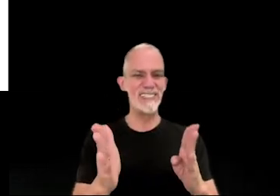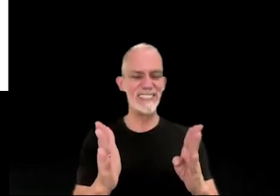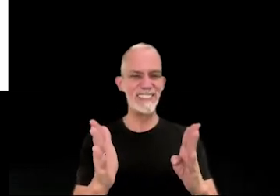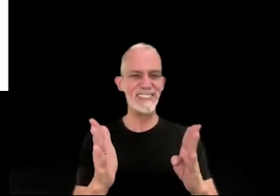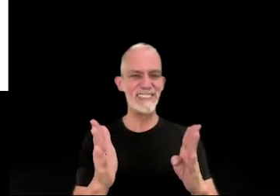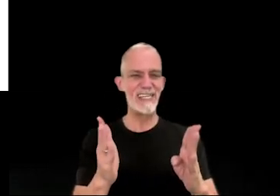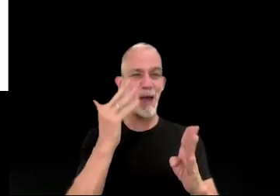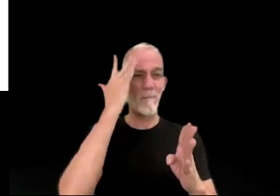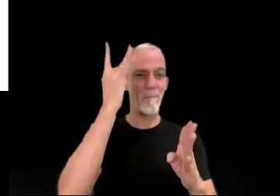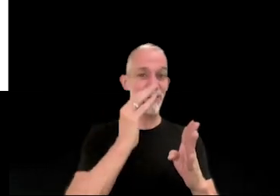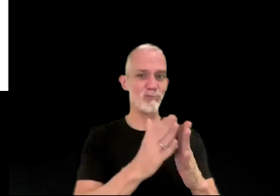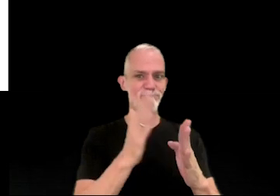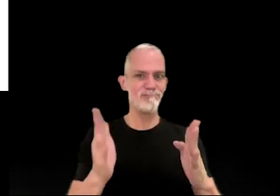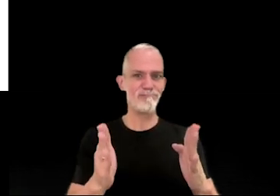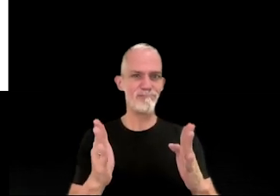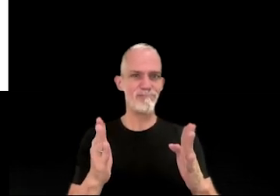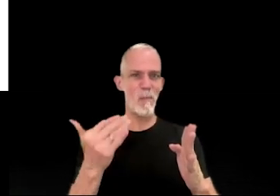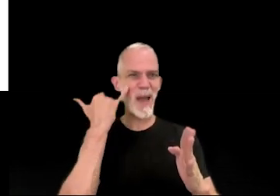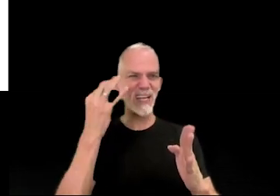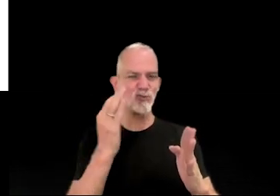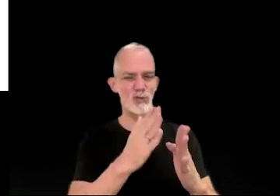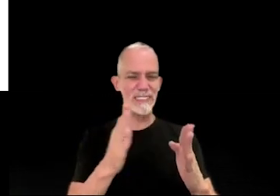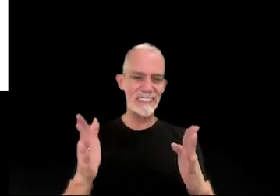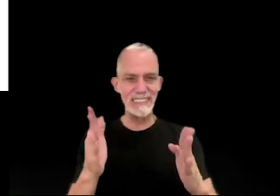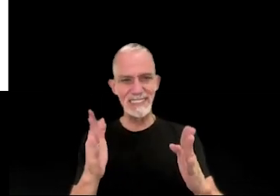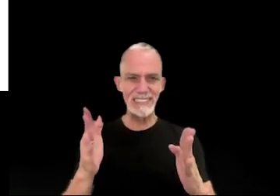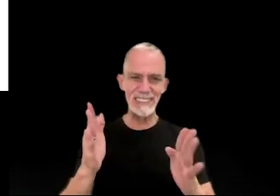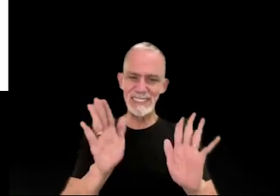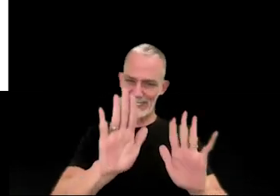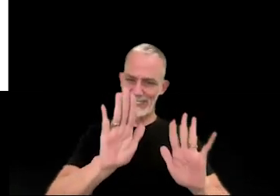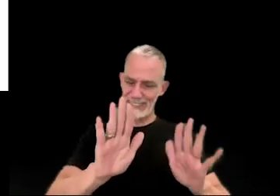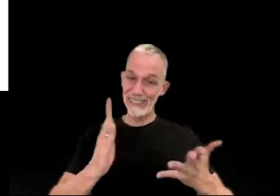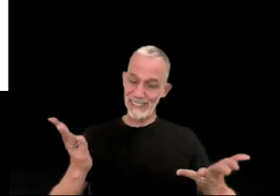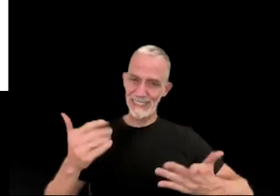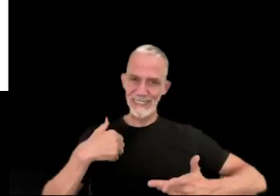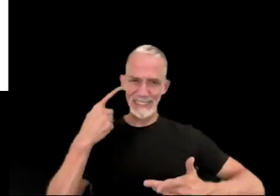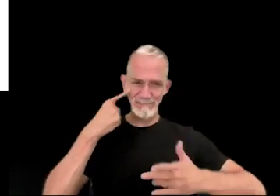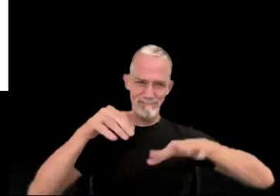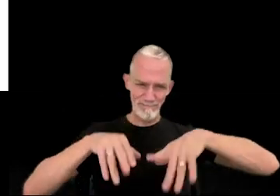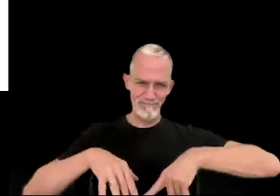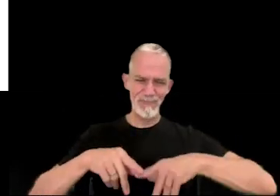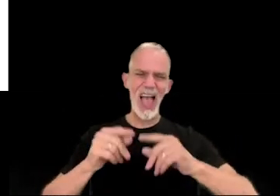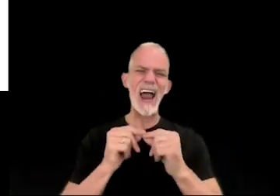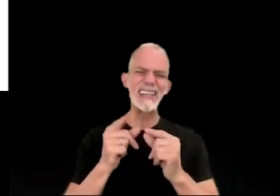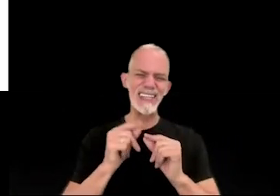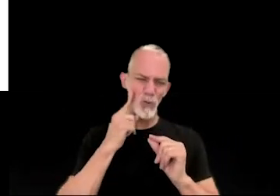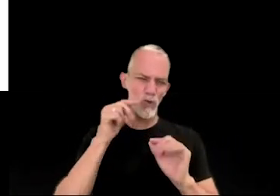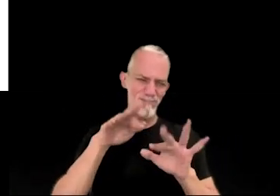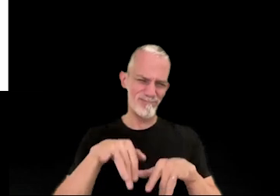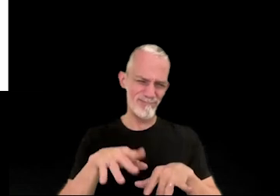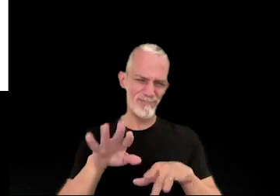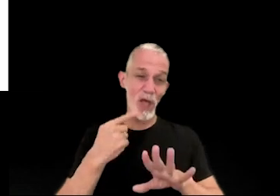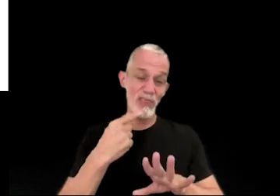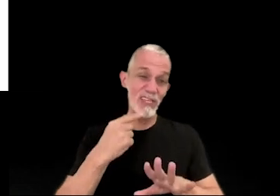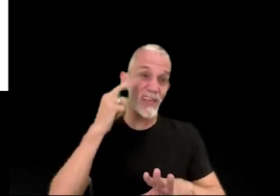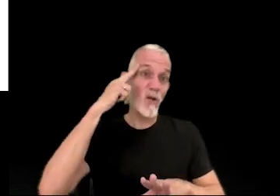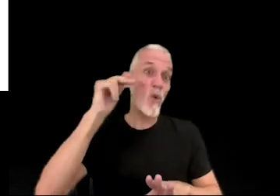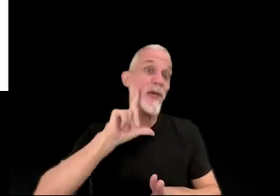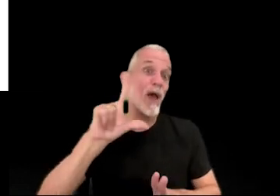Bueno, yo tengo que hacer un análisis. Ahora voy a buscar en la redacción del artículo, porque entiendo que dice 9 del 7,